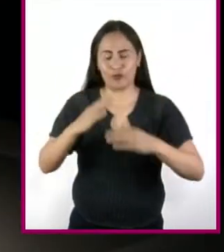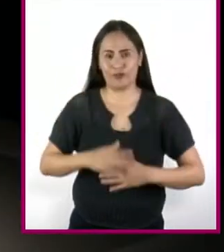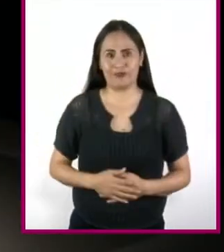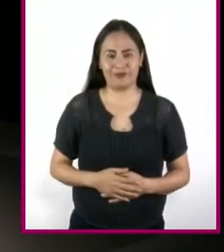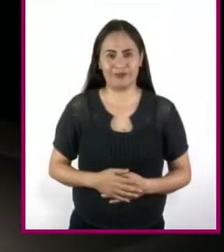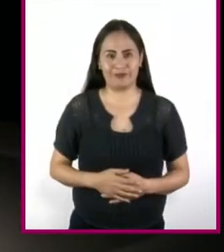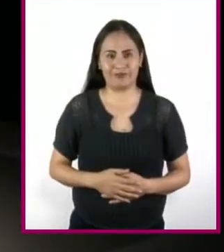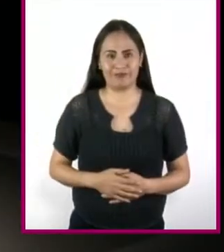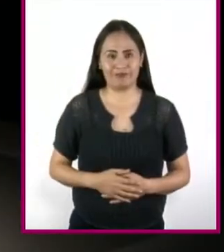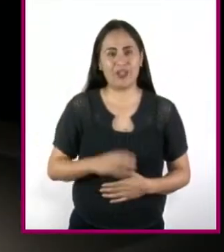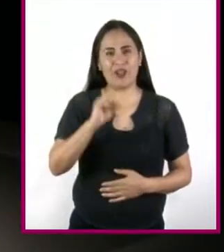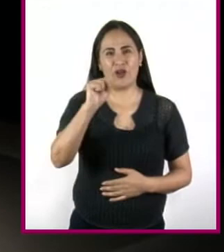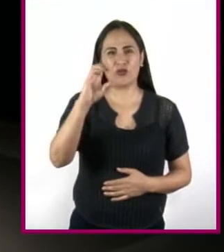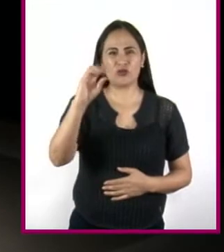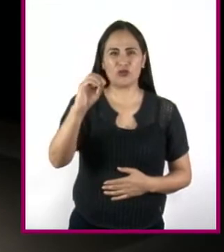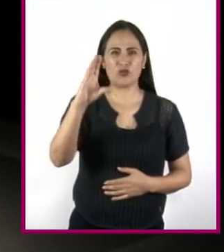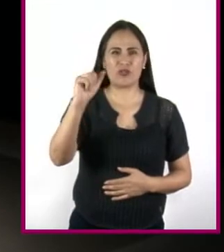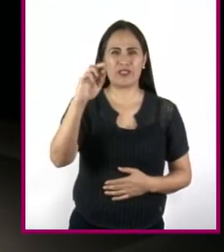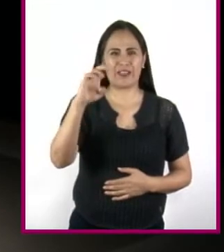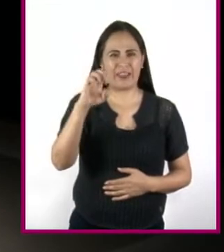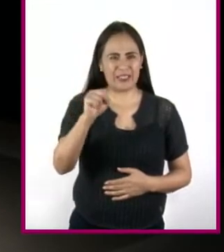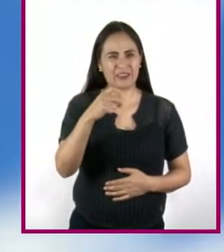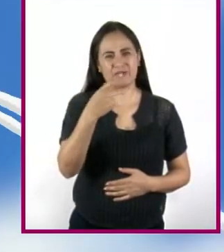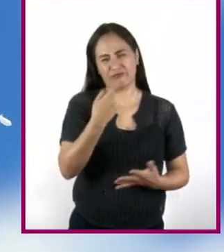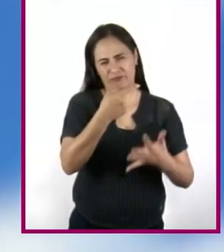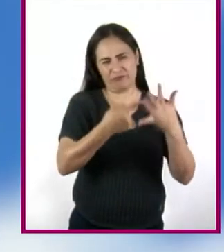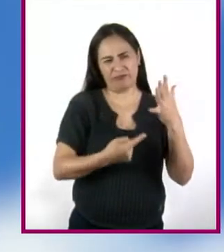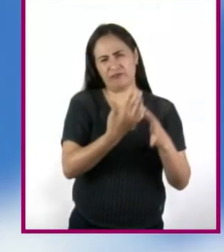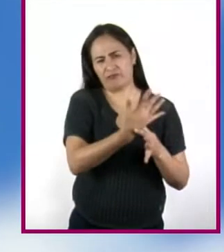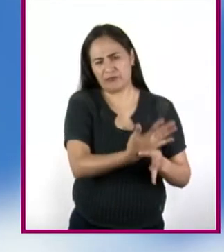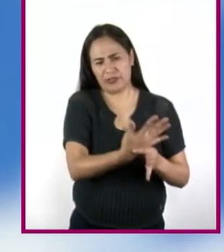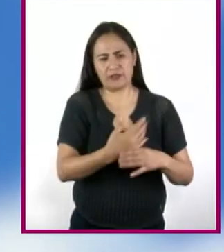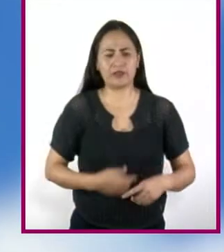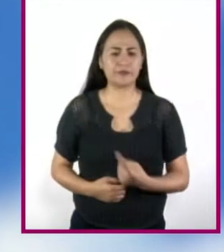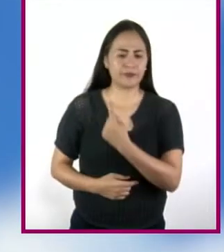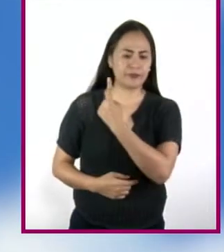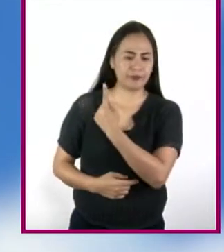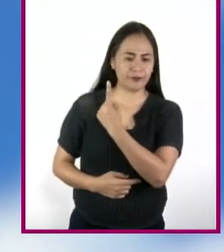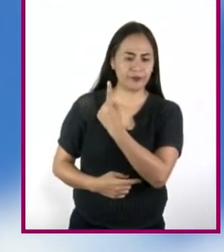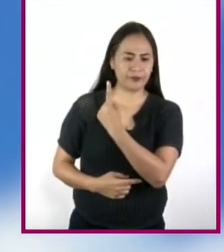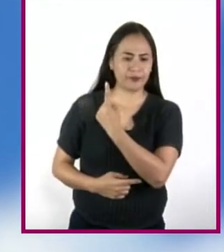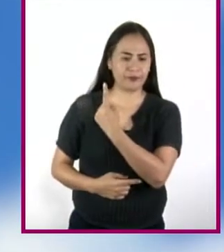Finalmente, lo último que dice Sócrates en la Apología es: pero es ya hora de